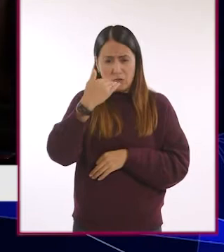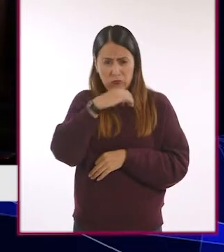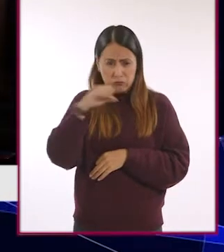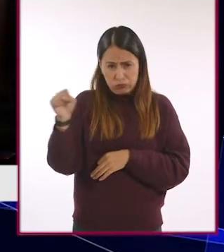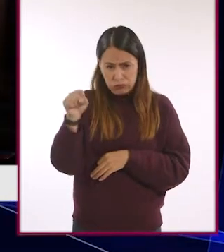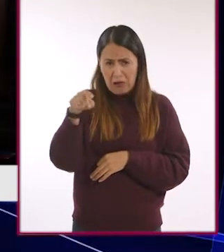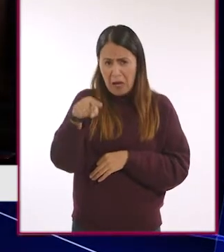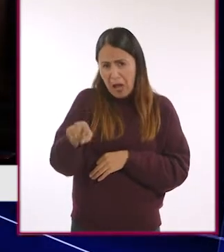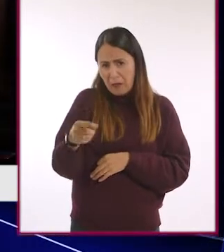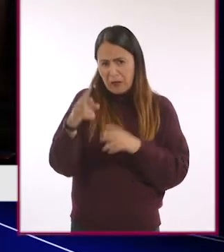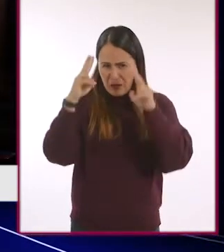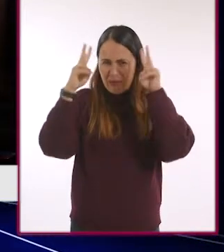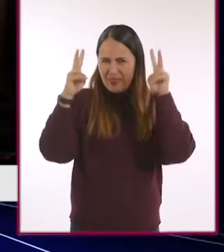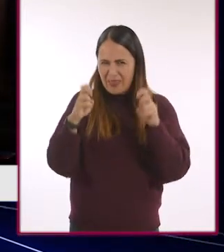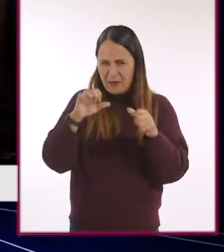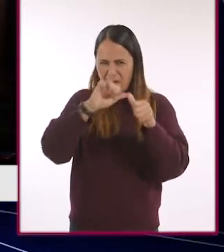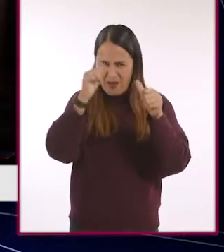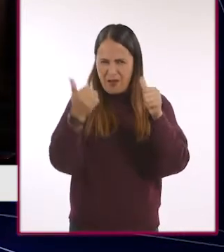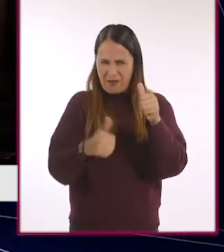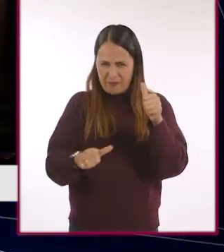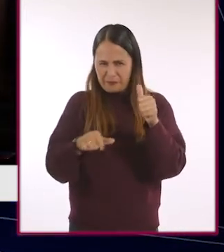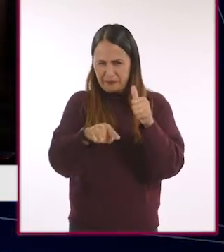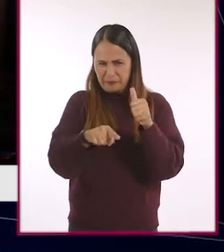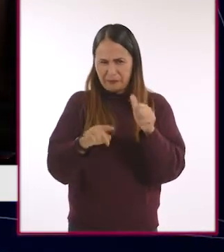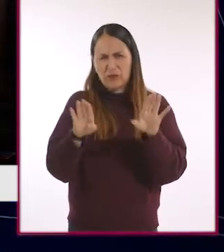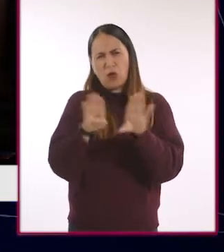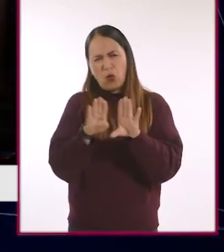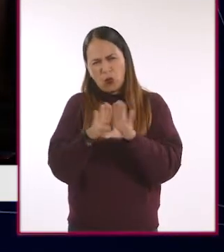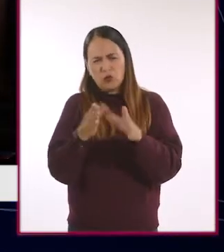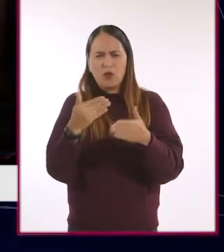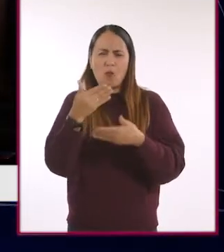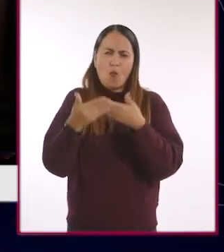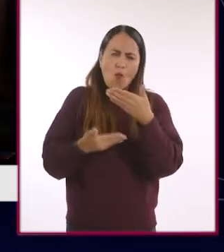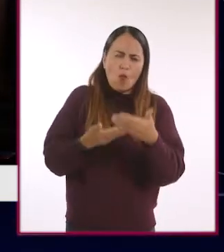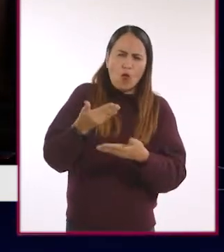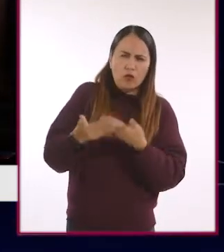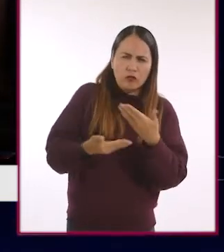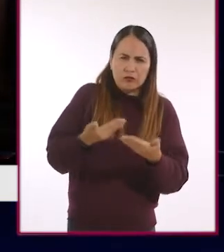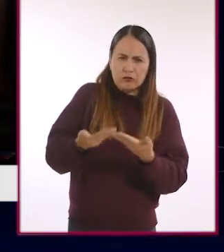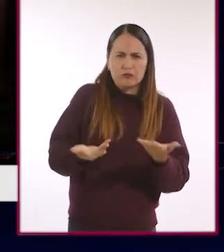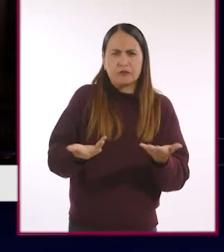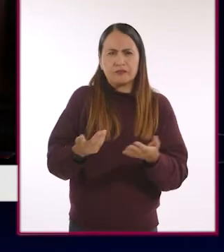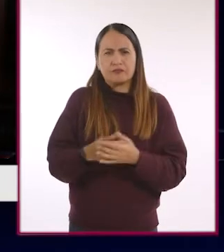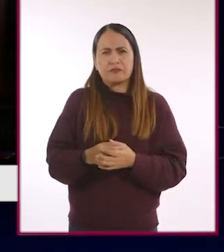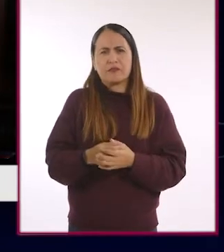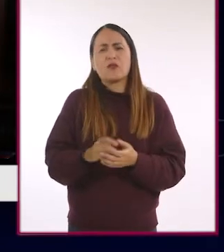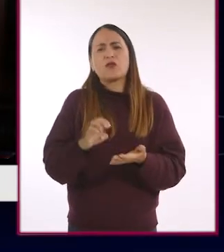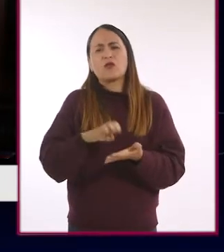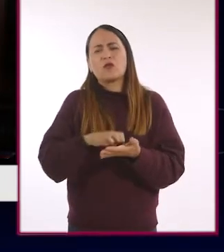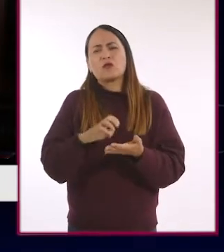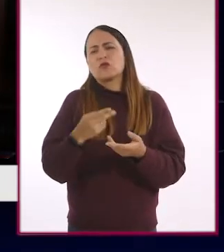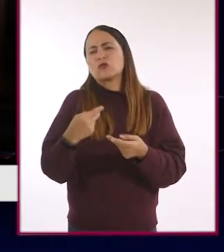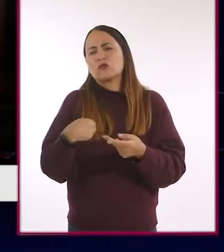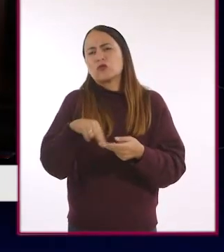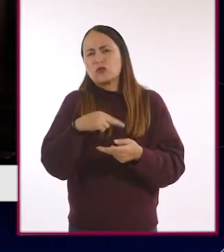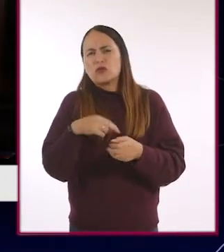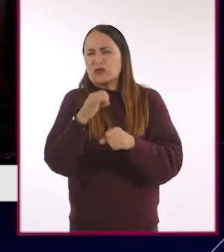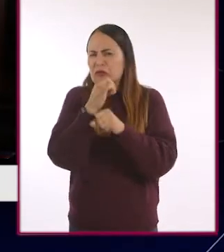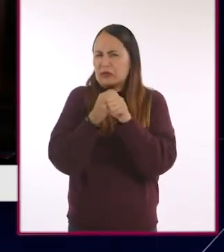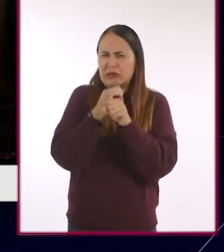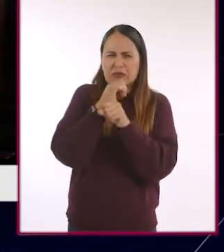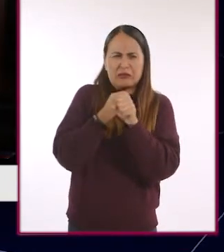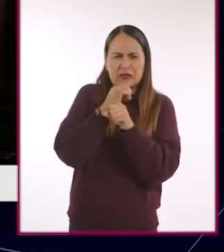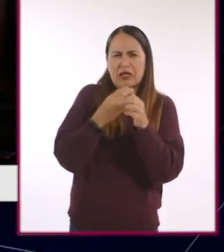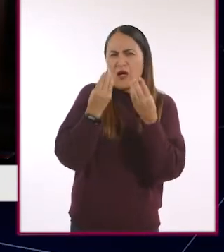formación artística, ¿no? Y entonces conocen procesos de fundamentación, hacemos mucho research, investigamos